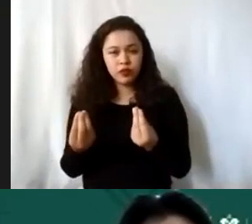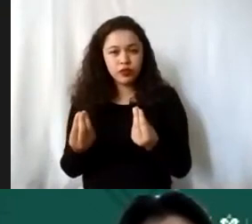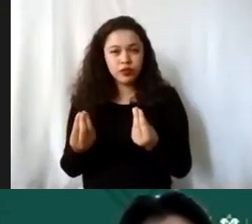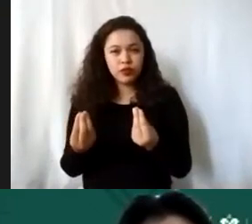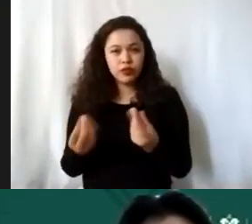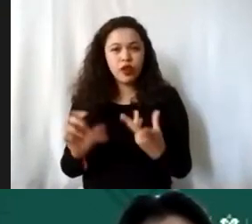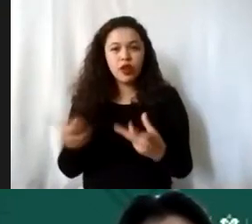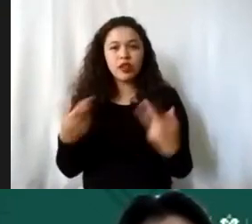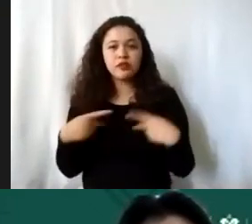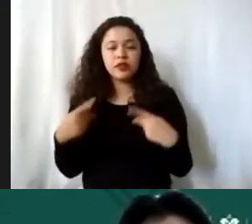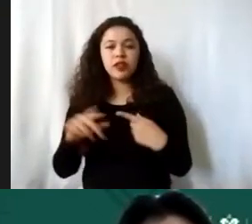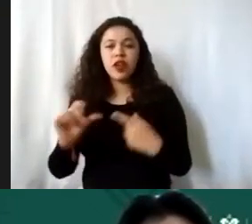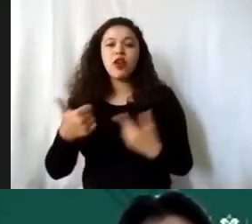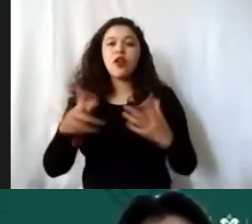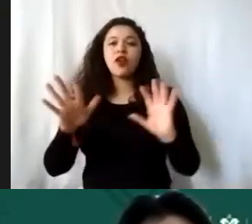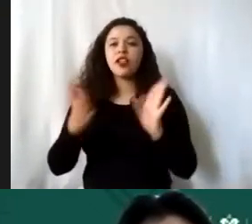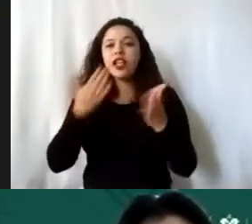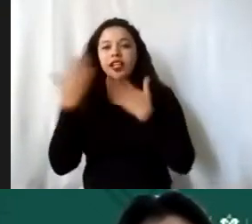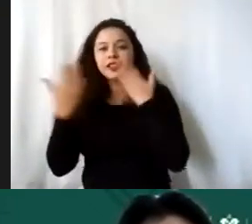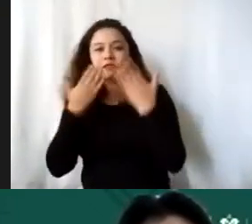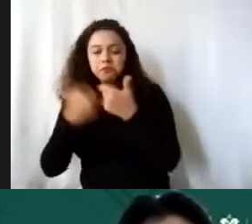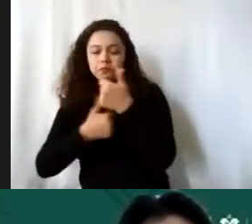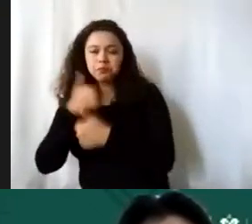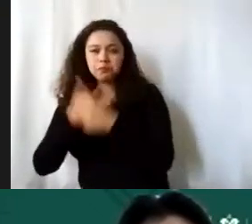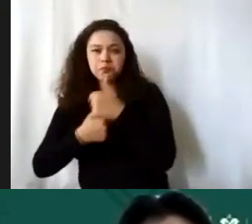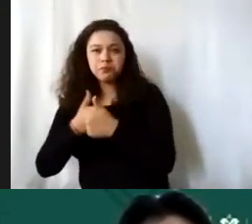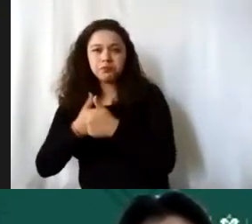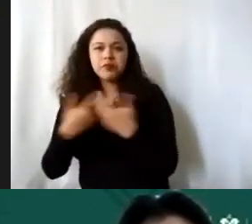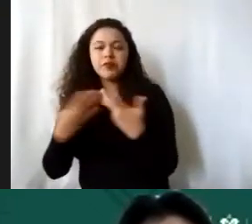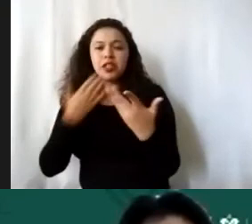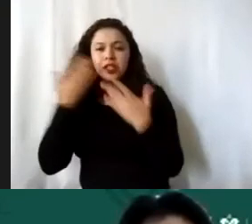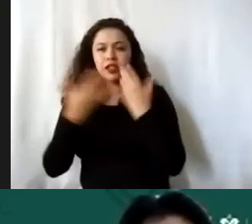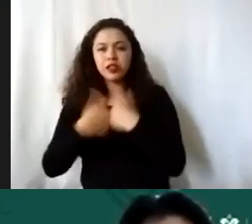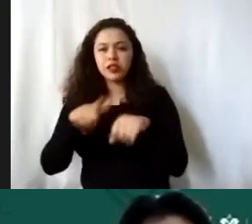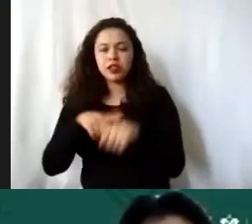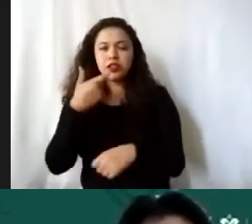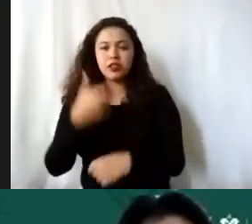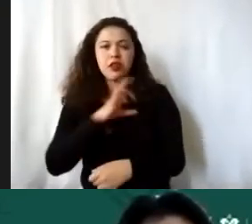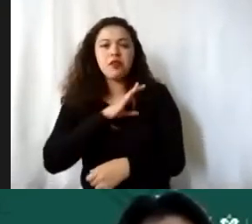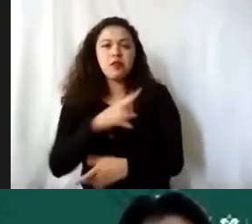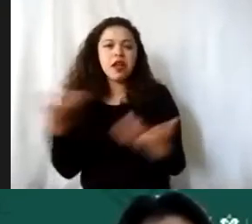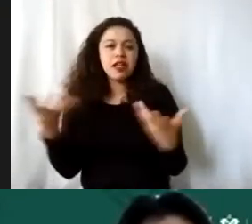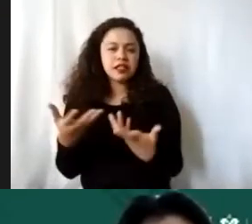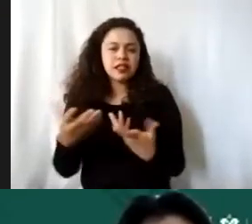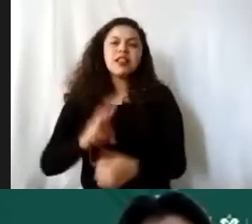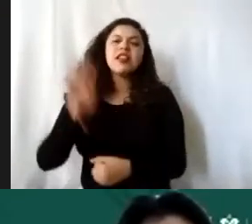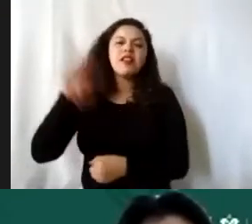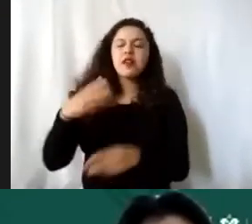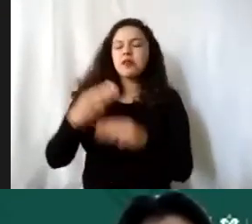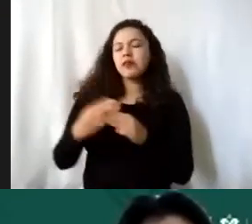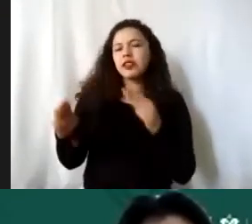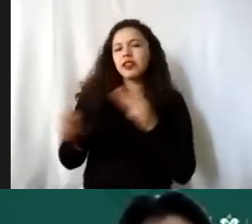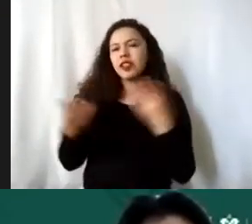otras personas de otras formaciones pudieran hacer un estudio socioeconómico, porque en realidad son instrumentos como